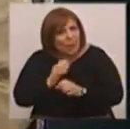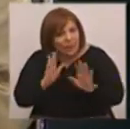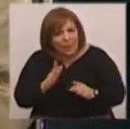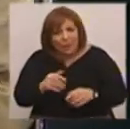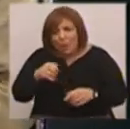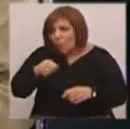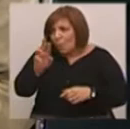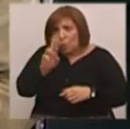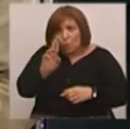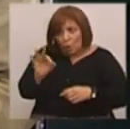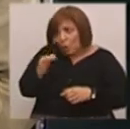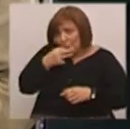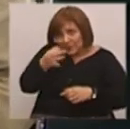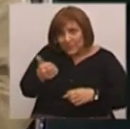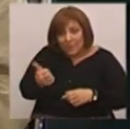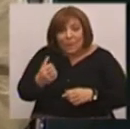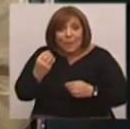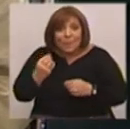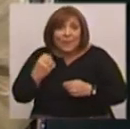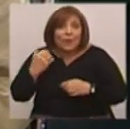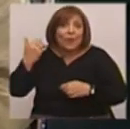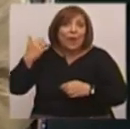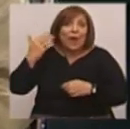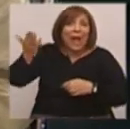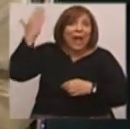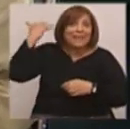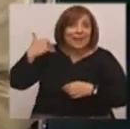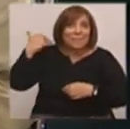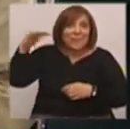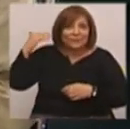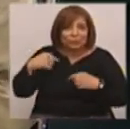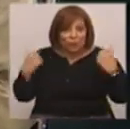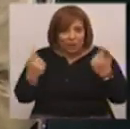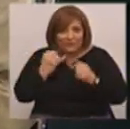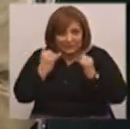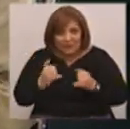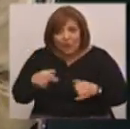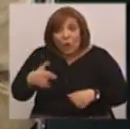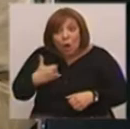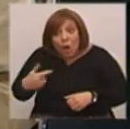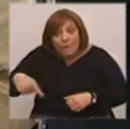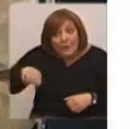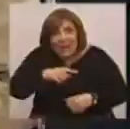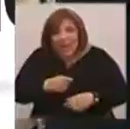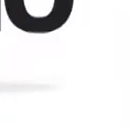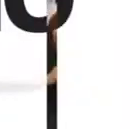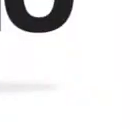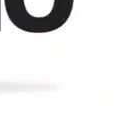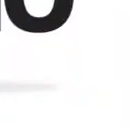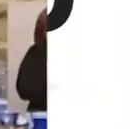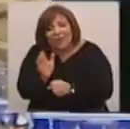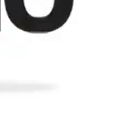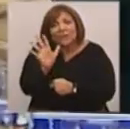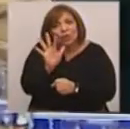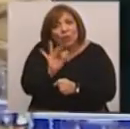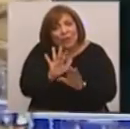lo dicen, pero las generaciones mayores. Hoy la gente joven le cuesta mucho entrar en el mundo del trabajo.